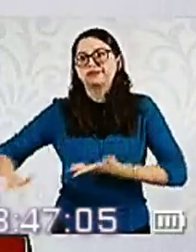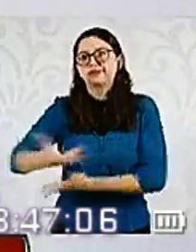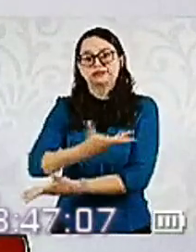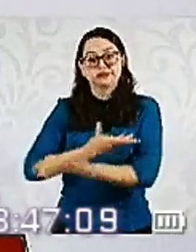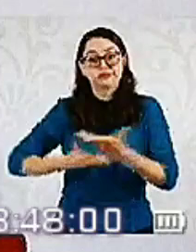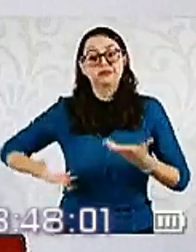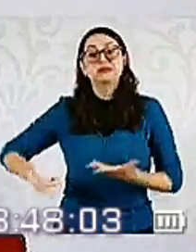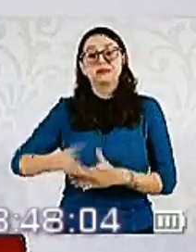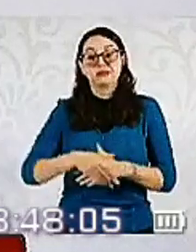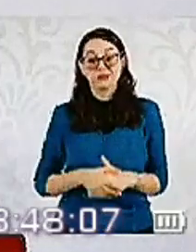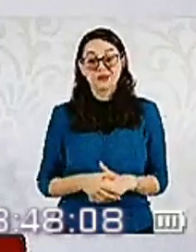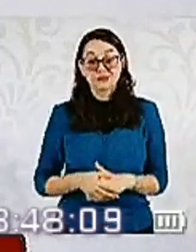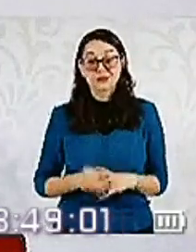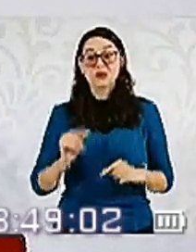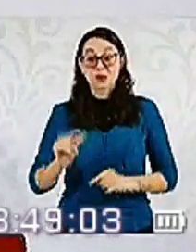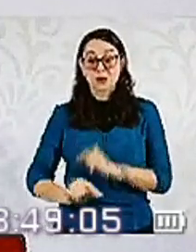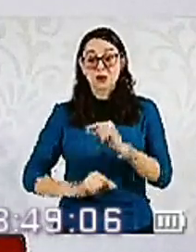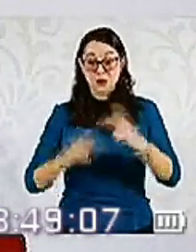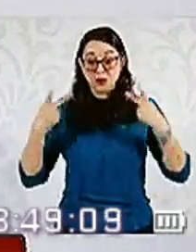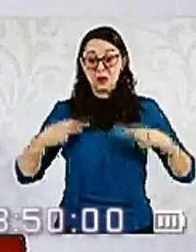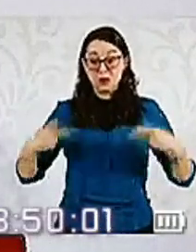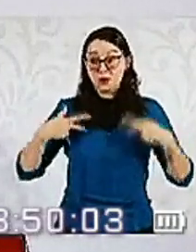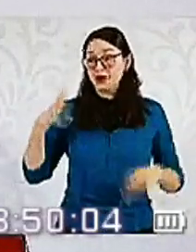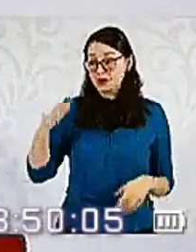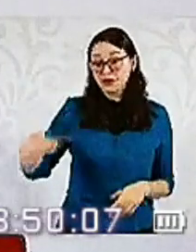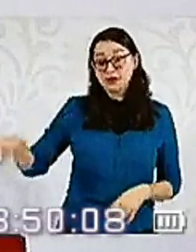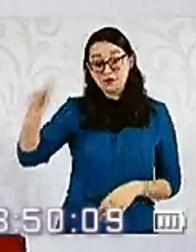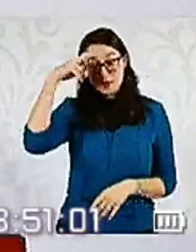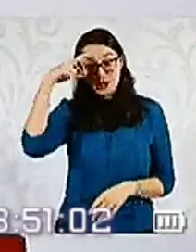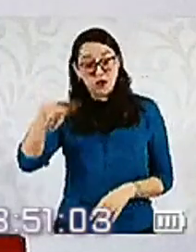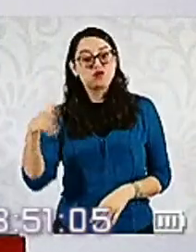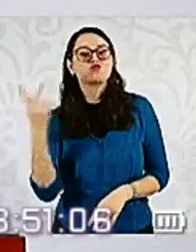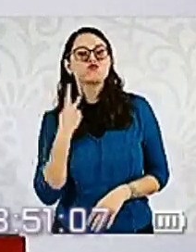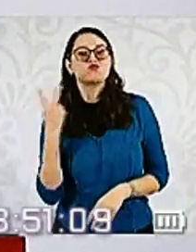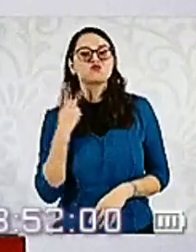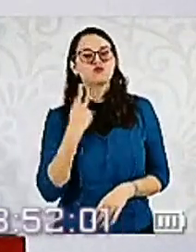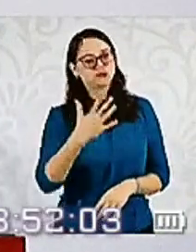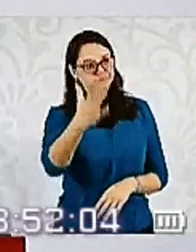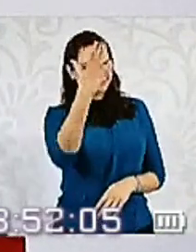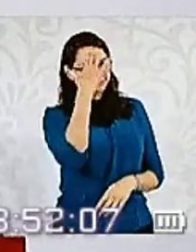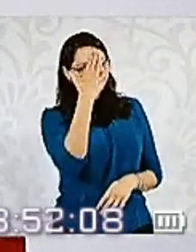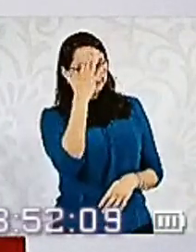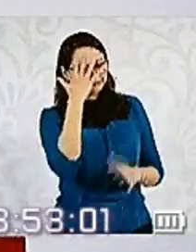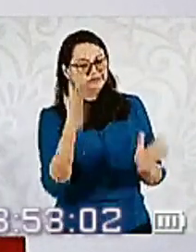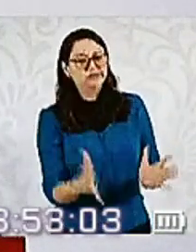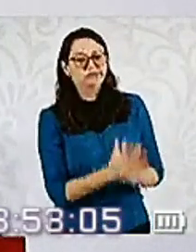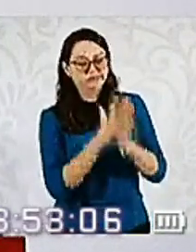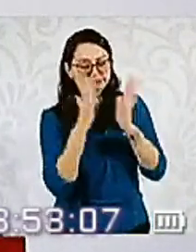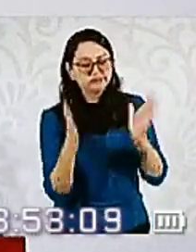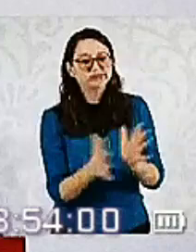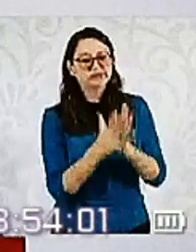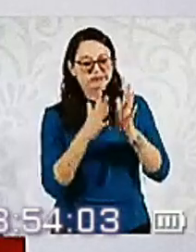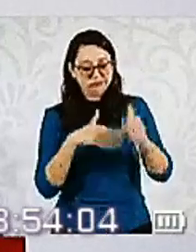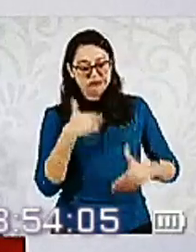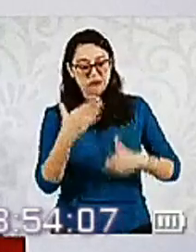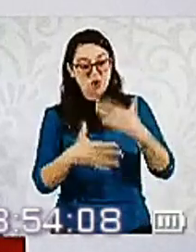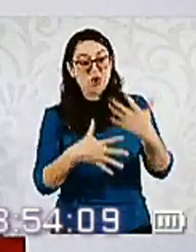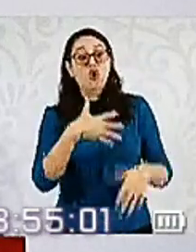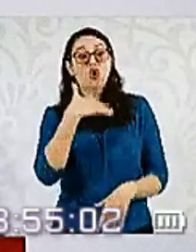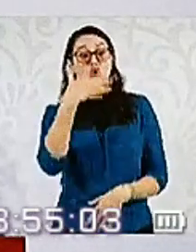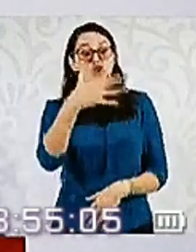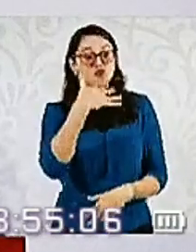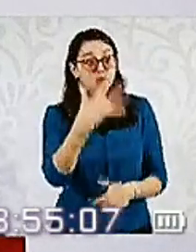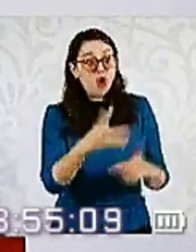vez sea más político y cada vez tenga más conocimiento y más herramientas para evitar que los gobiernos corruptos